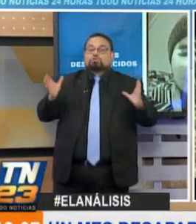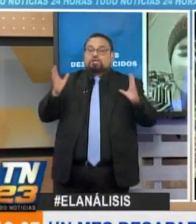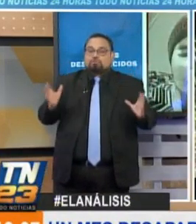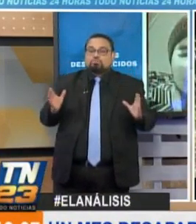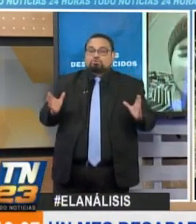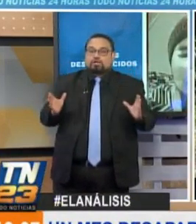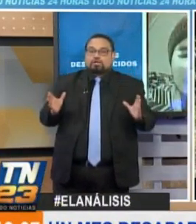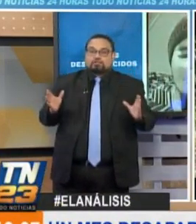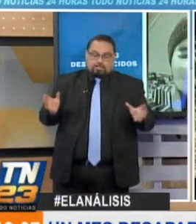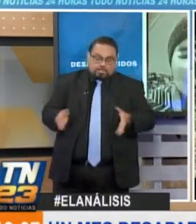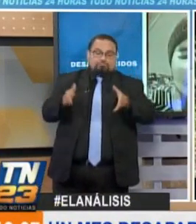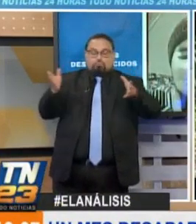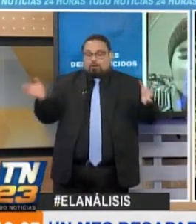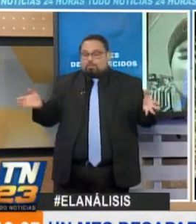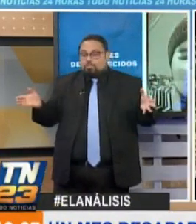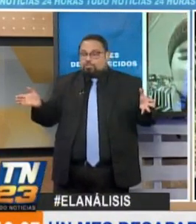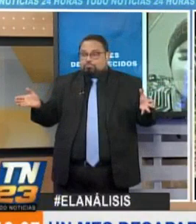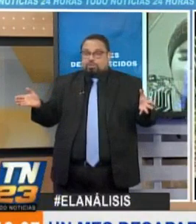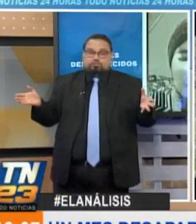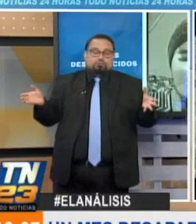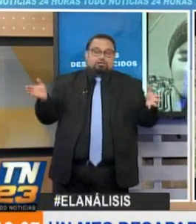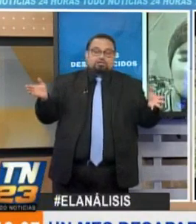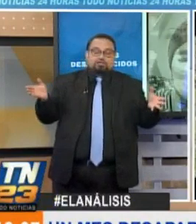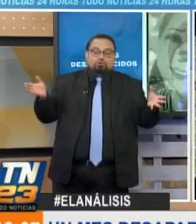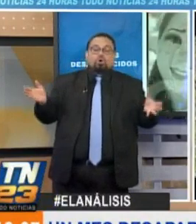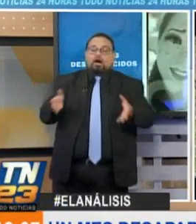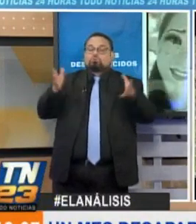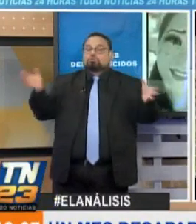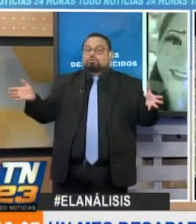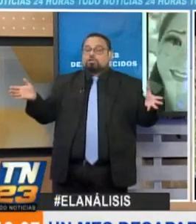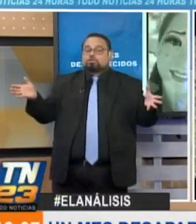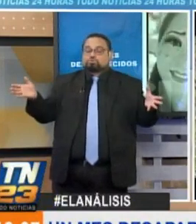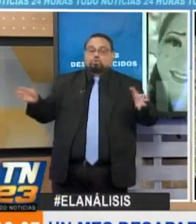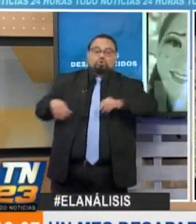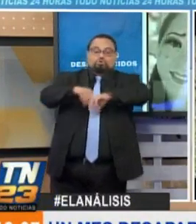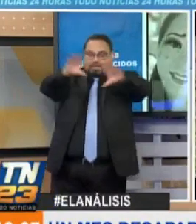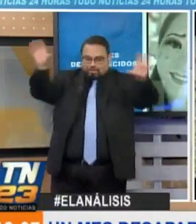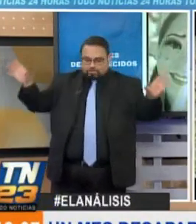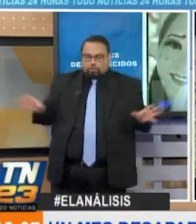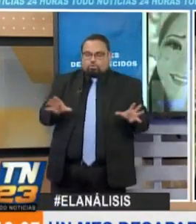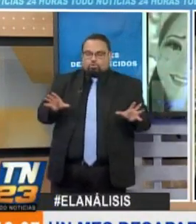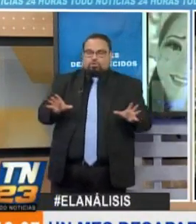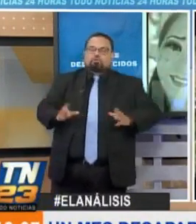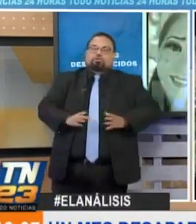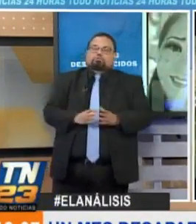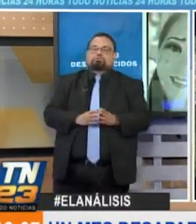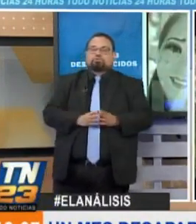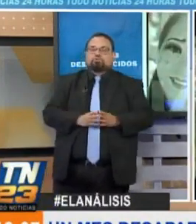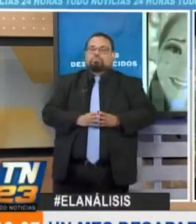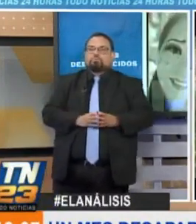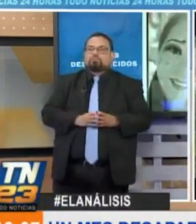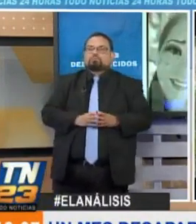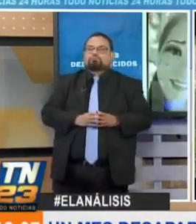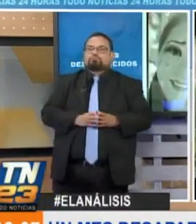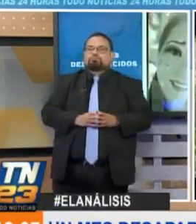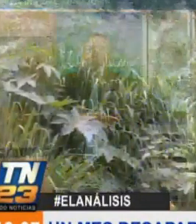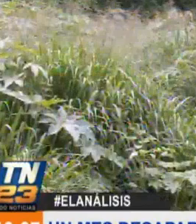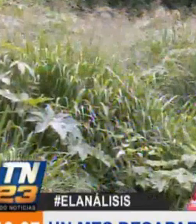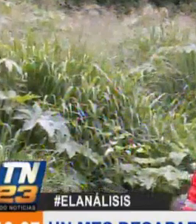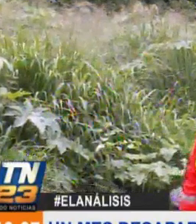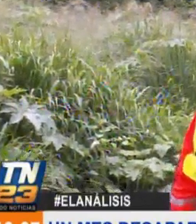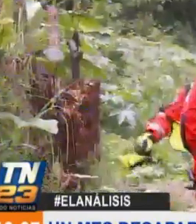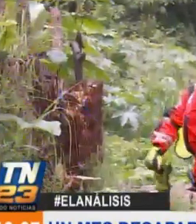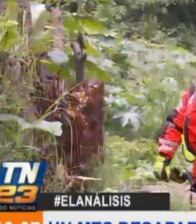y que no sabemos qué es, y que probablemente pueda terminar siendo algún detalle oscuro del entorno de lo que sucedió. Bueno,